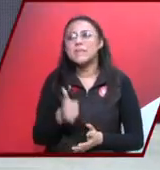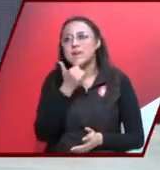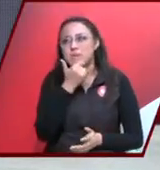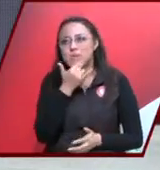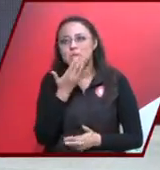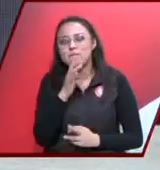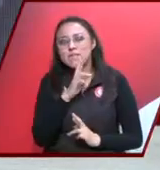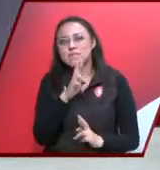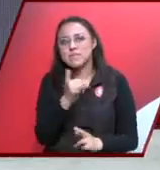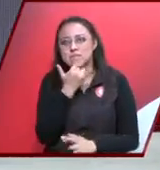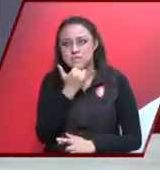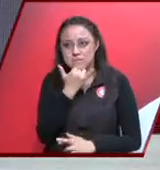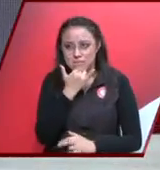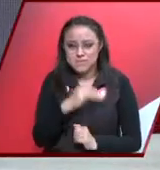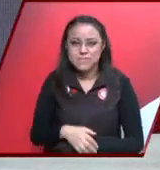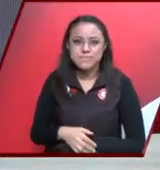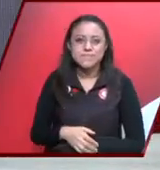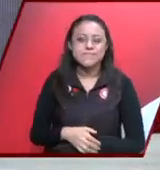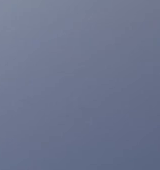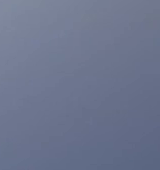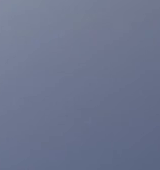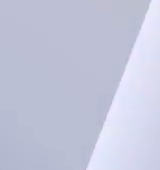No le está llegando la señal. Bueno, ok.